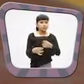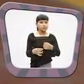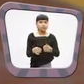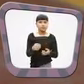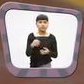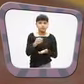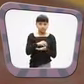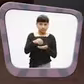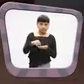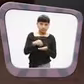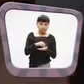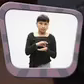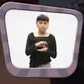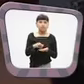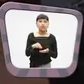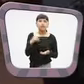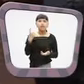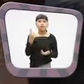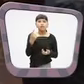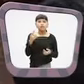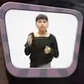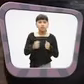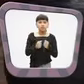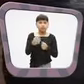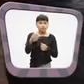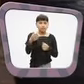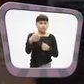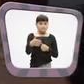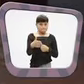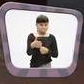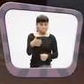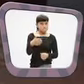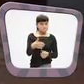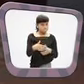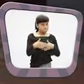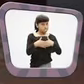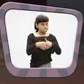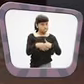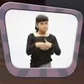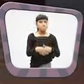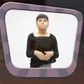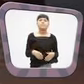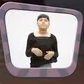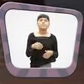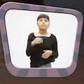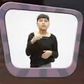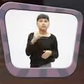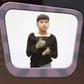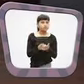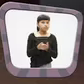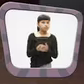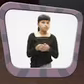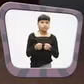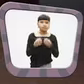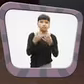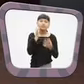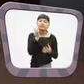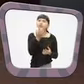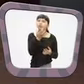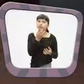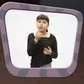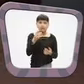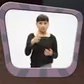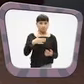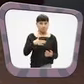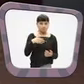eso me gusta el ajedrez. Siempre cuando estamos en una partida, hay que dar la mano. Esa es una regla para desearle buena